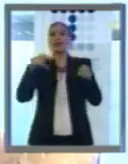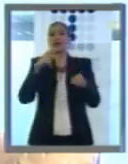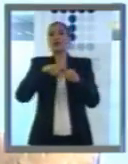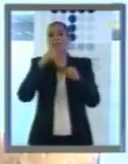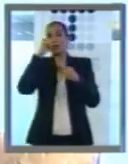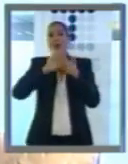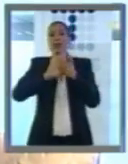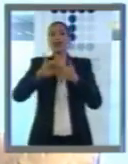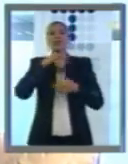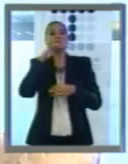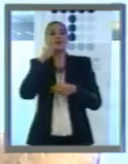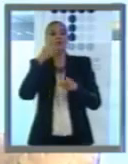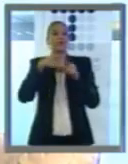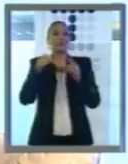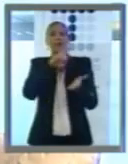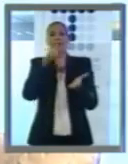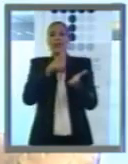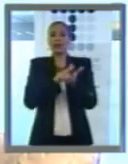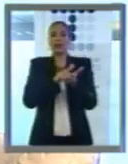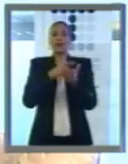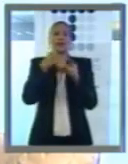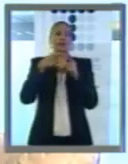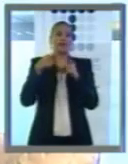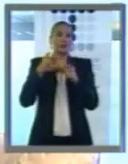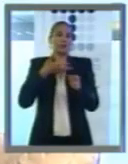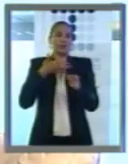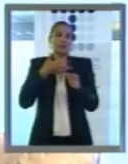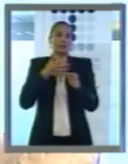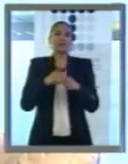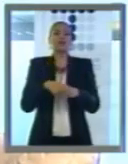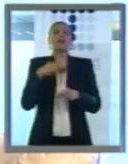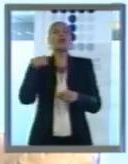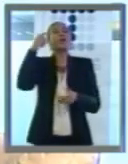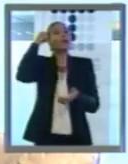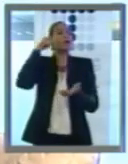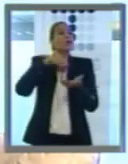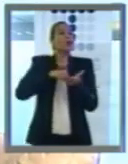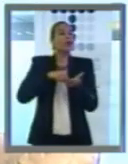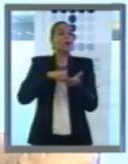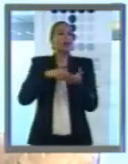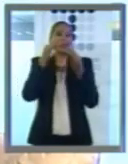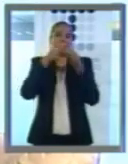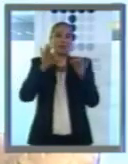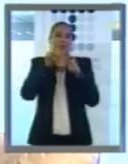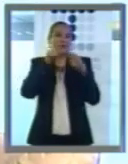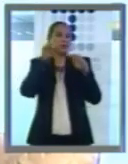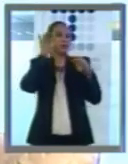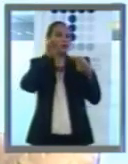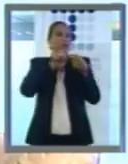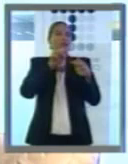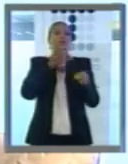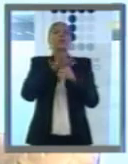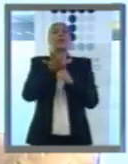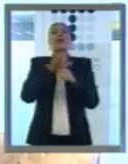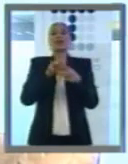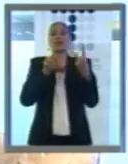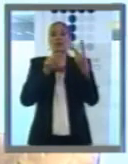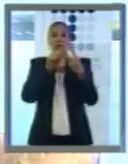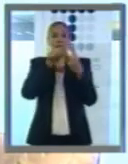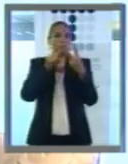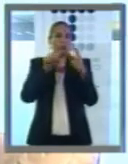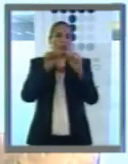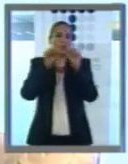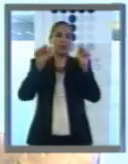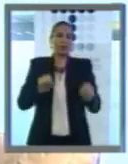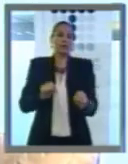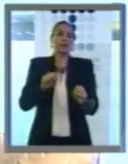como las del Sistema Nacional de Transparencia. Creo que las premisas que dieron origen a ambos sistemas